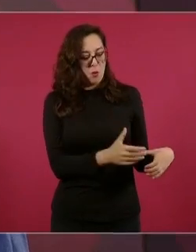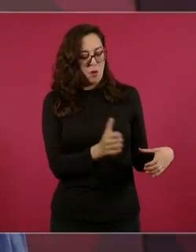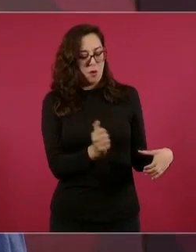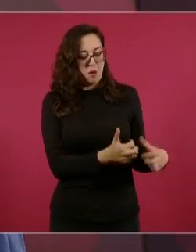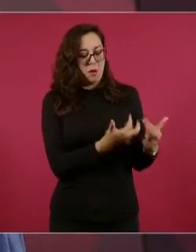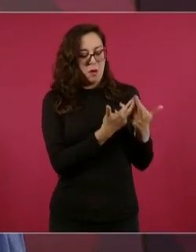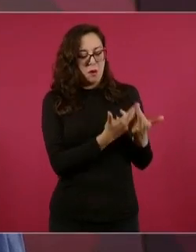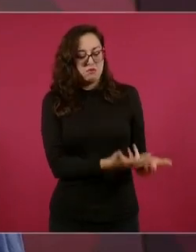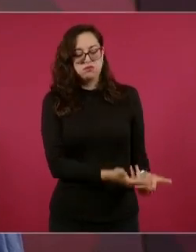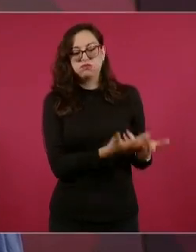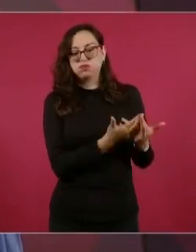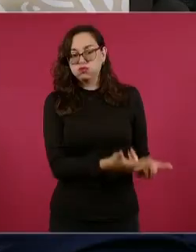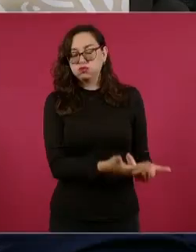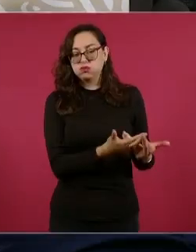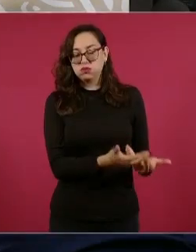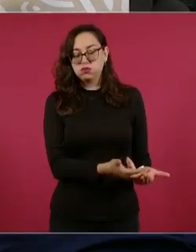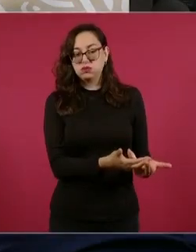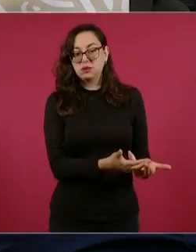la cuota,